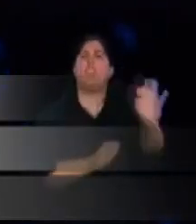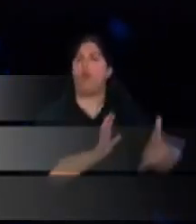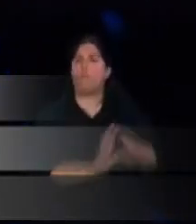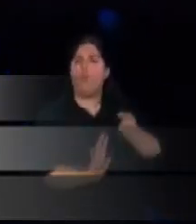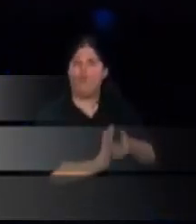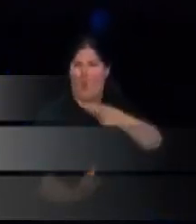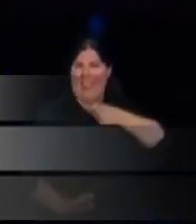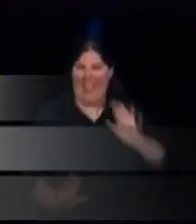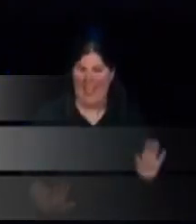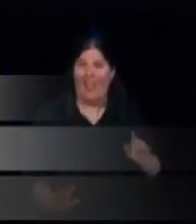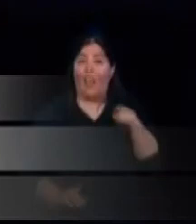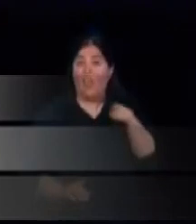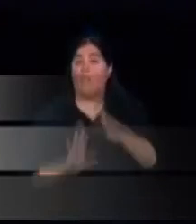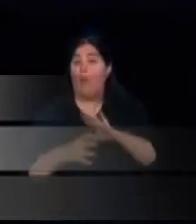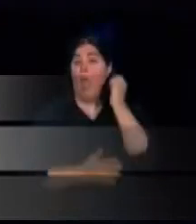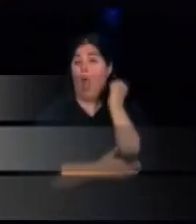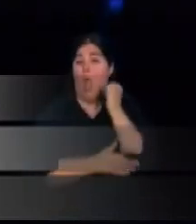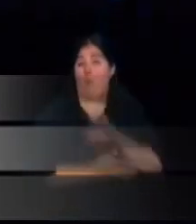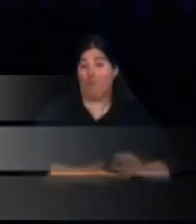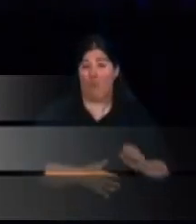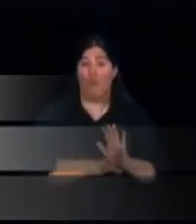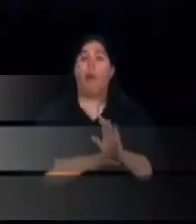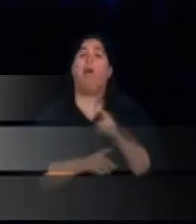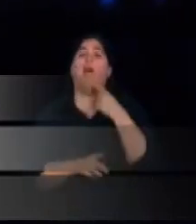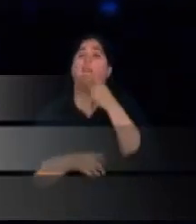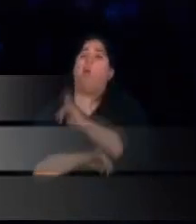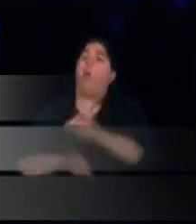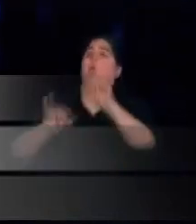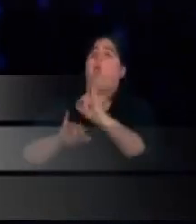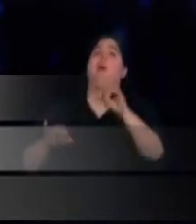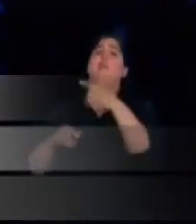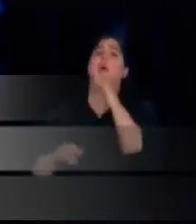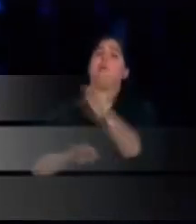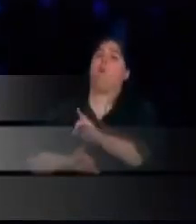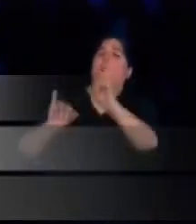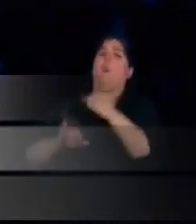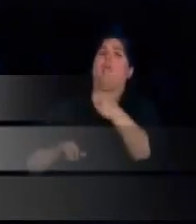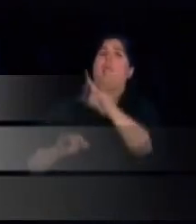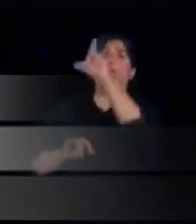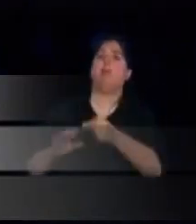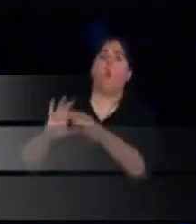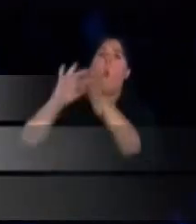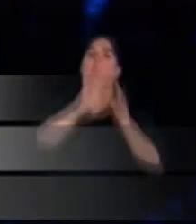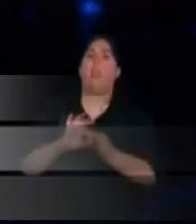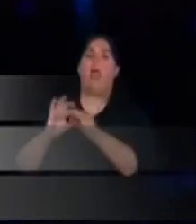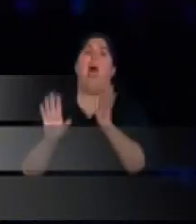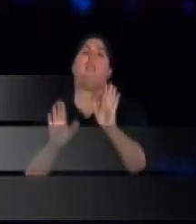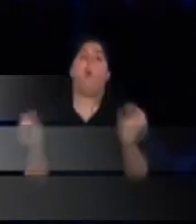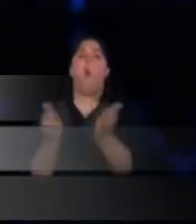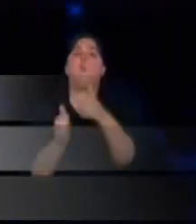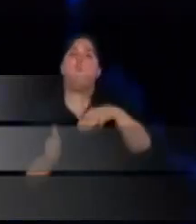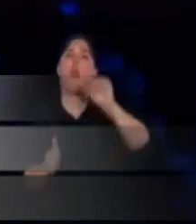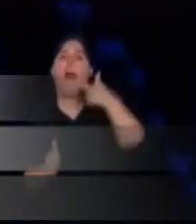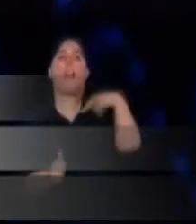que bastanteo por la izquierda Siempre es así lo veo a masa un gran actor gran actor pero En definitiva